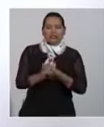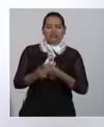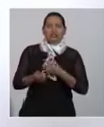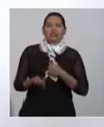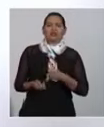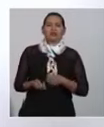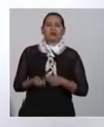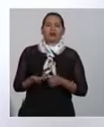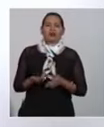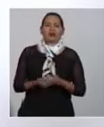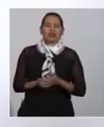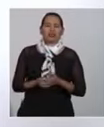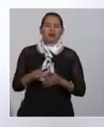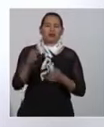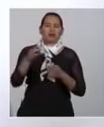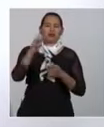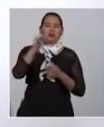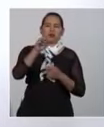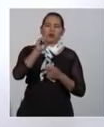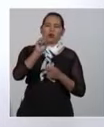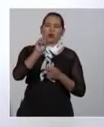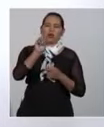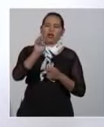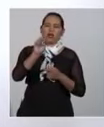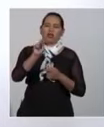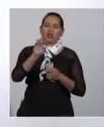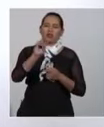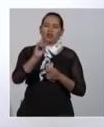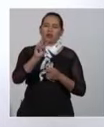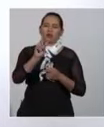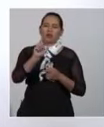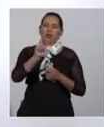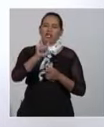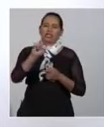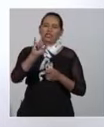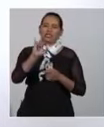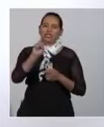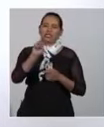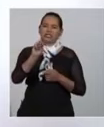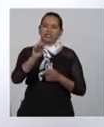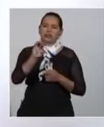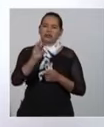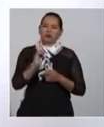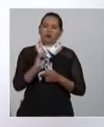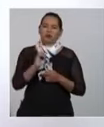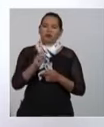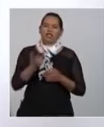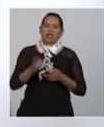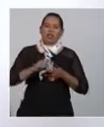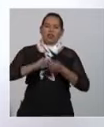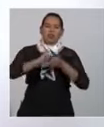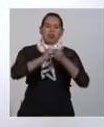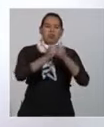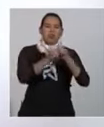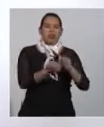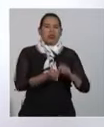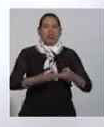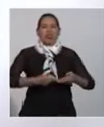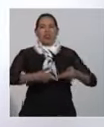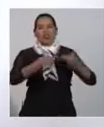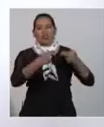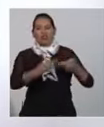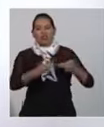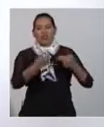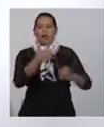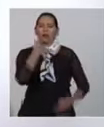llamado morenovallismo, que convirtió al ejercicio del poder en un modelo de negocios, de corrupción,